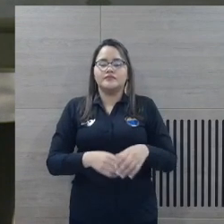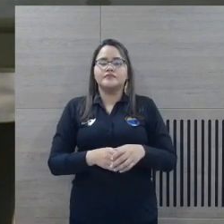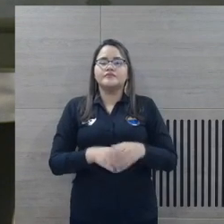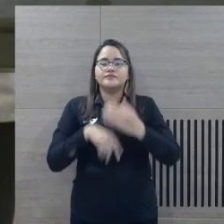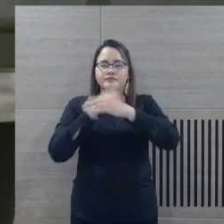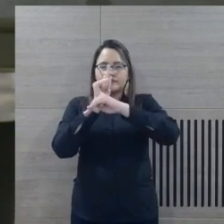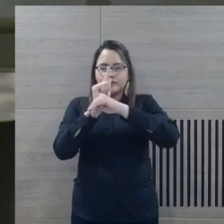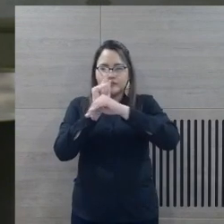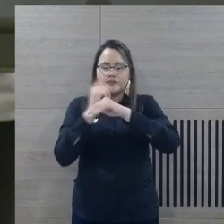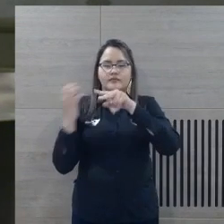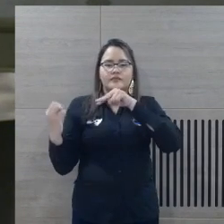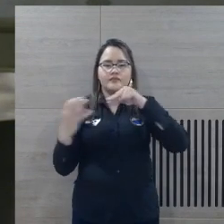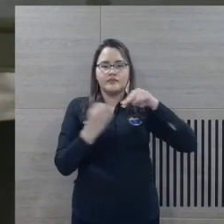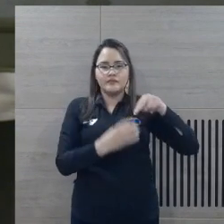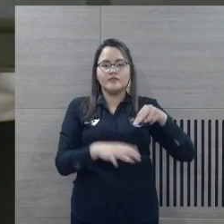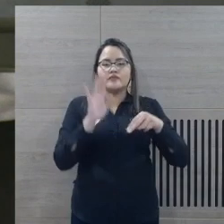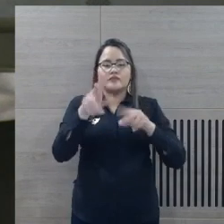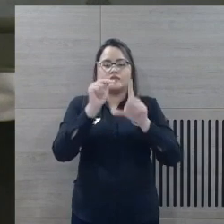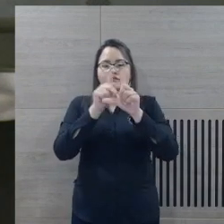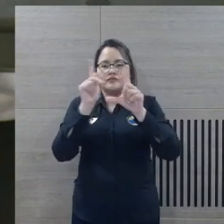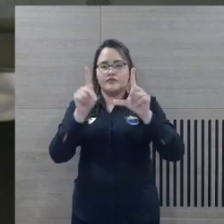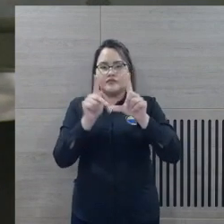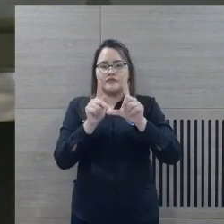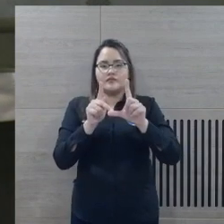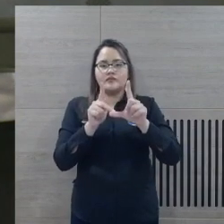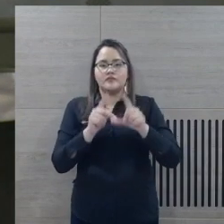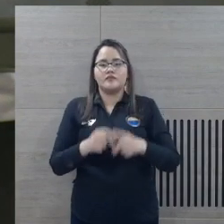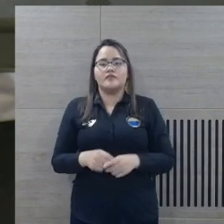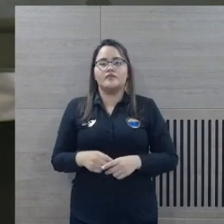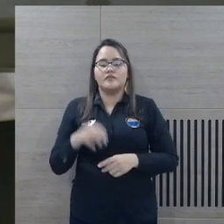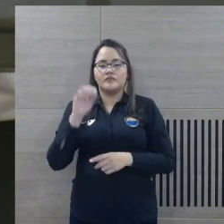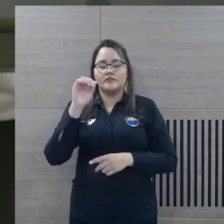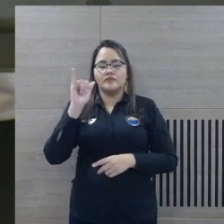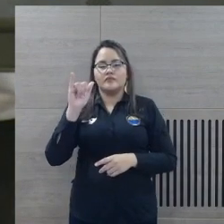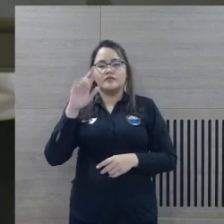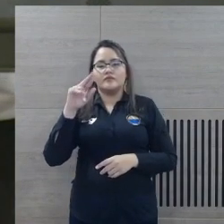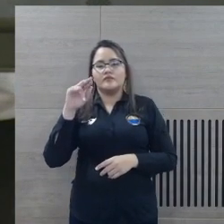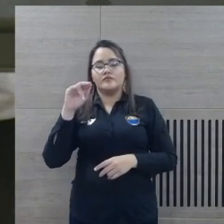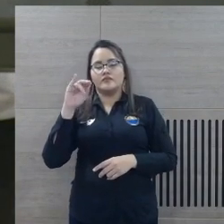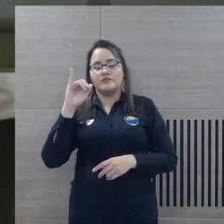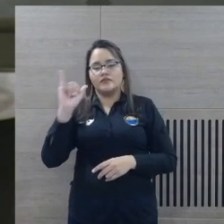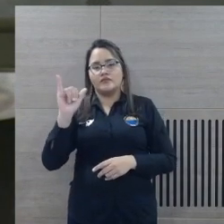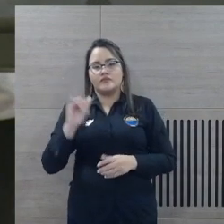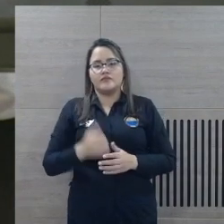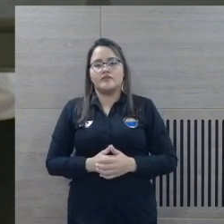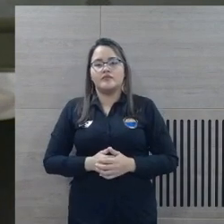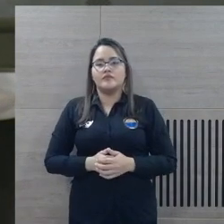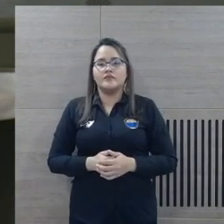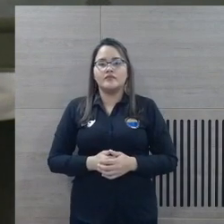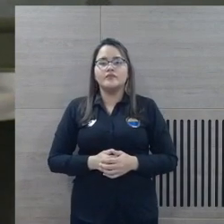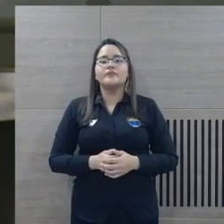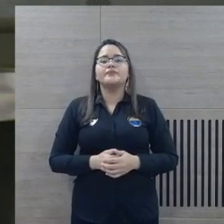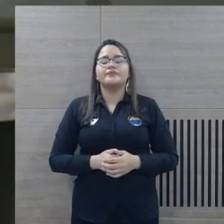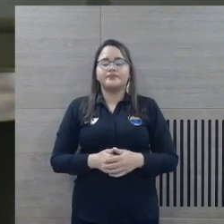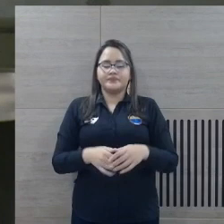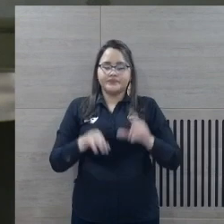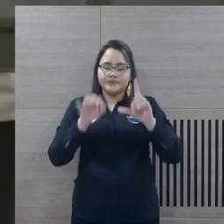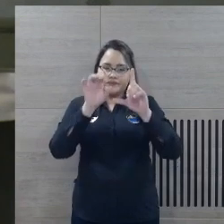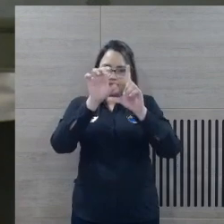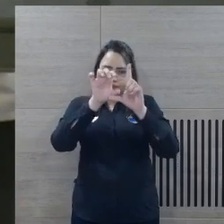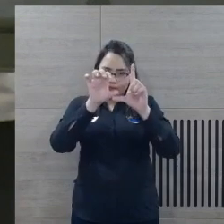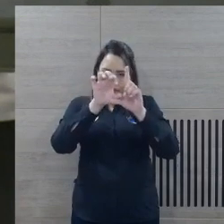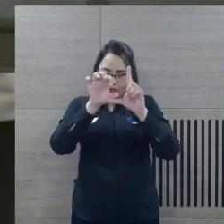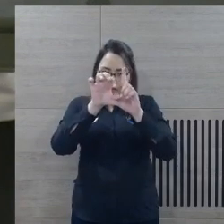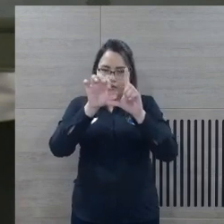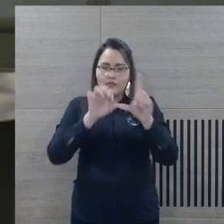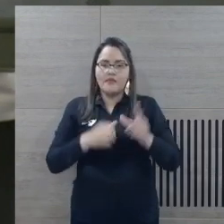Yuritza Vanessa Arias Valle. Licenciado en Educación Básica con énfasis en Informática, Juan Bautista Celi Grau. Jairo Leandro